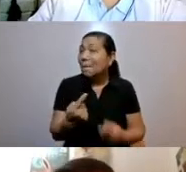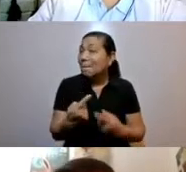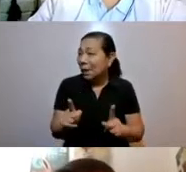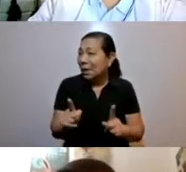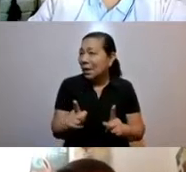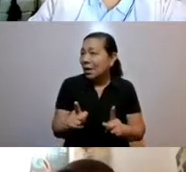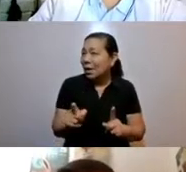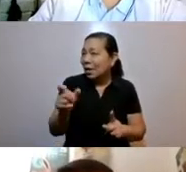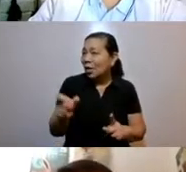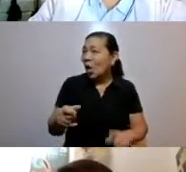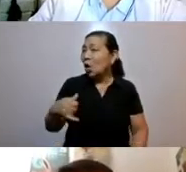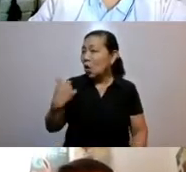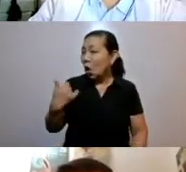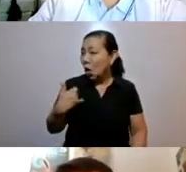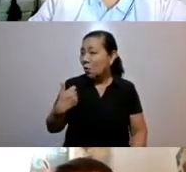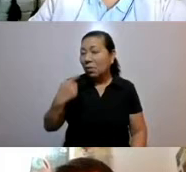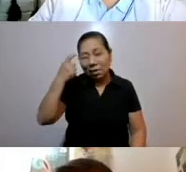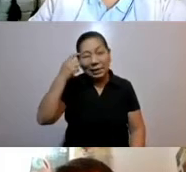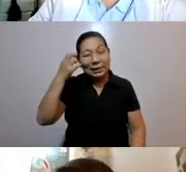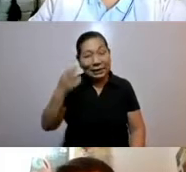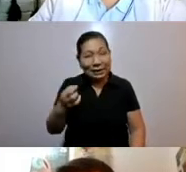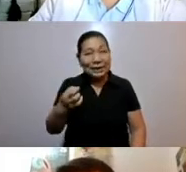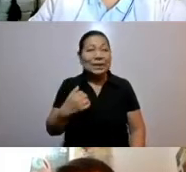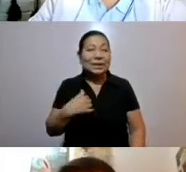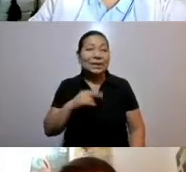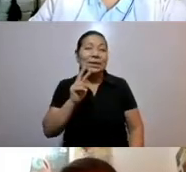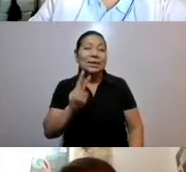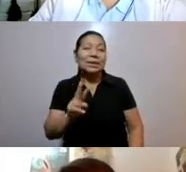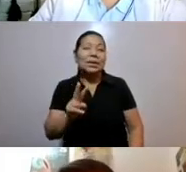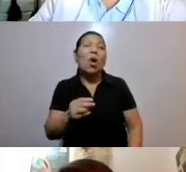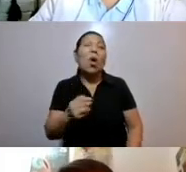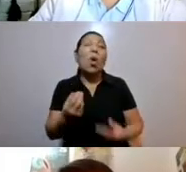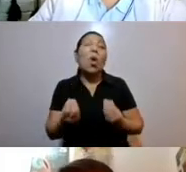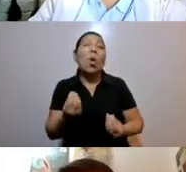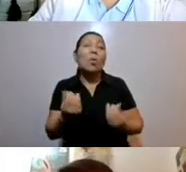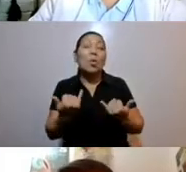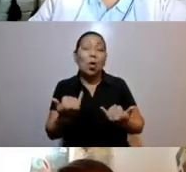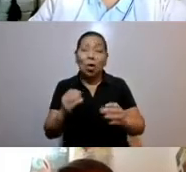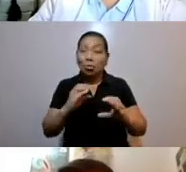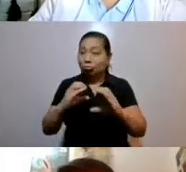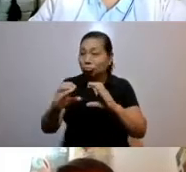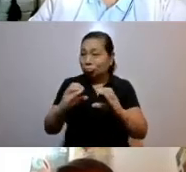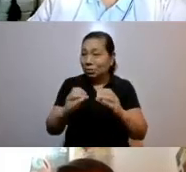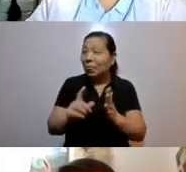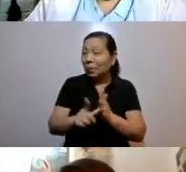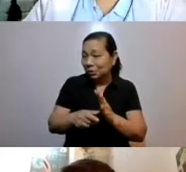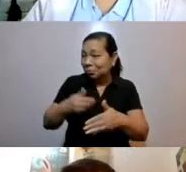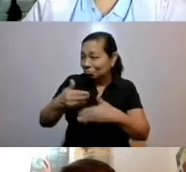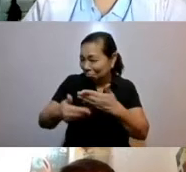hablando de pacientes jóvenes, yo creo que tiene que ver con los motivos que vamos a conversar en un